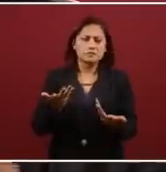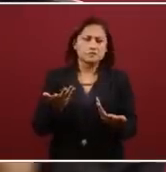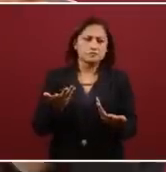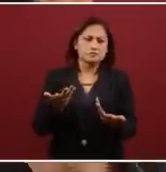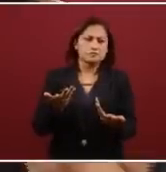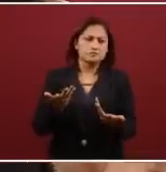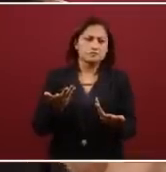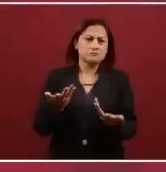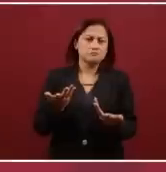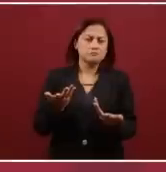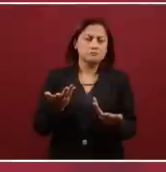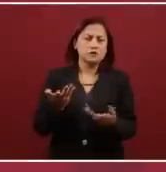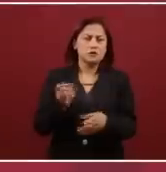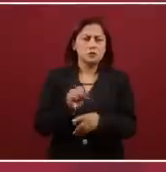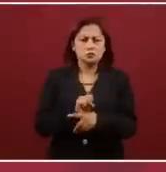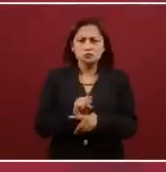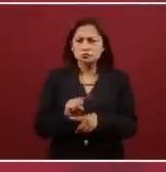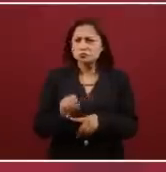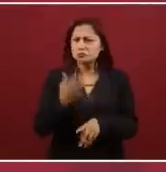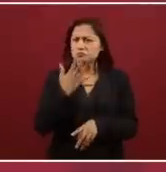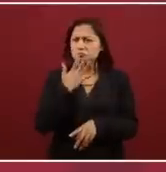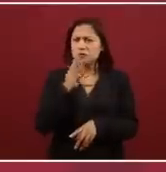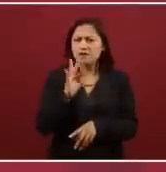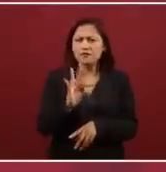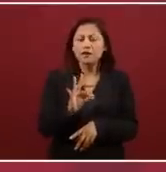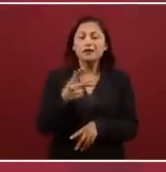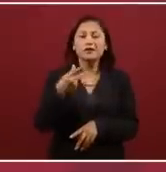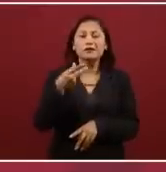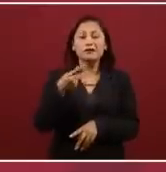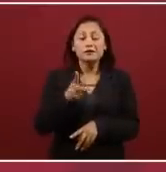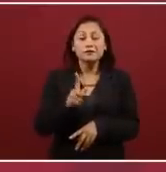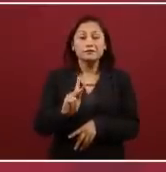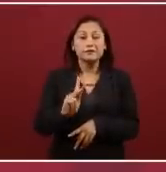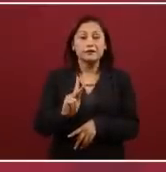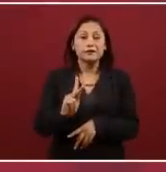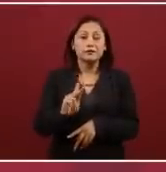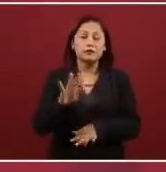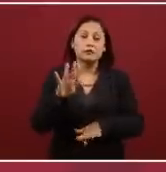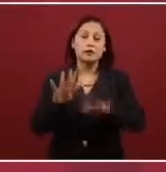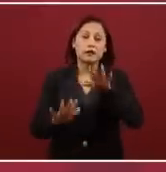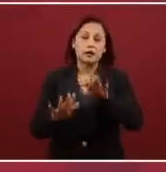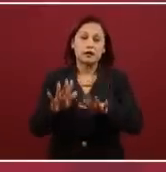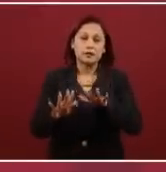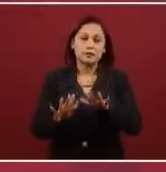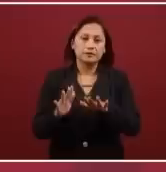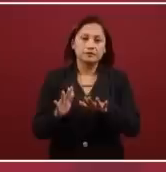pero a veces se elaboran planes, se